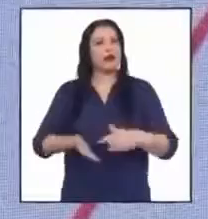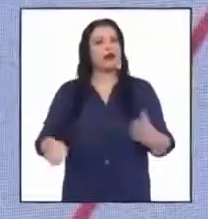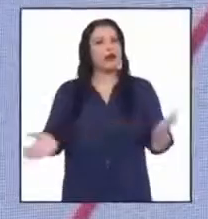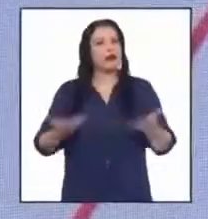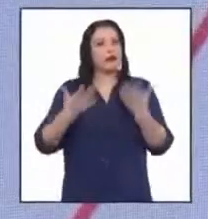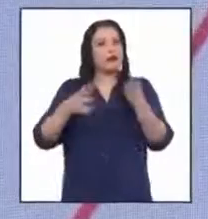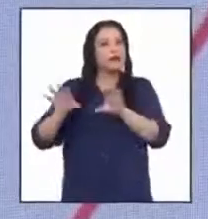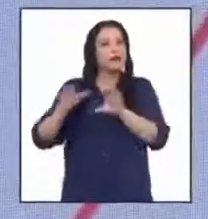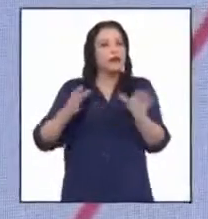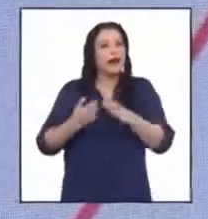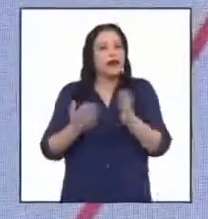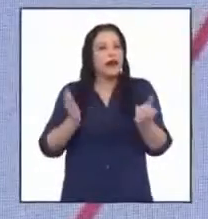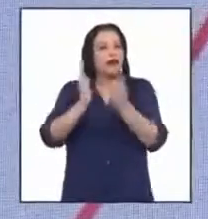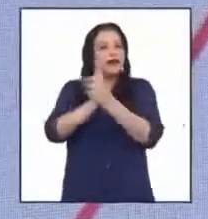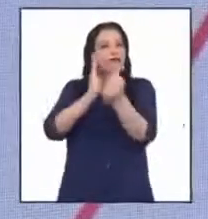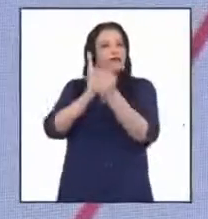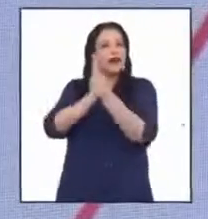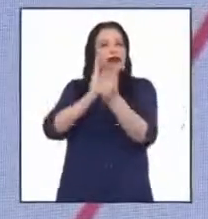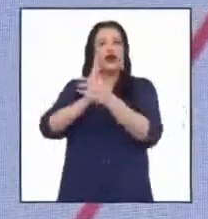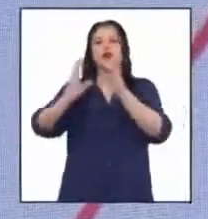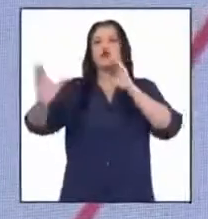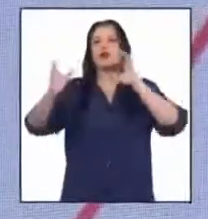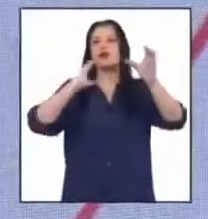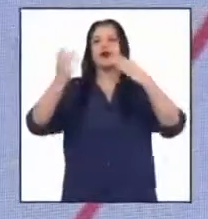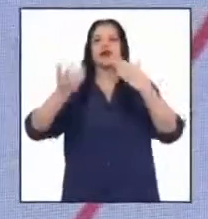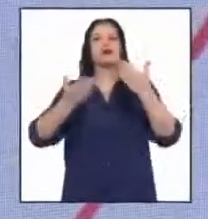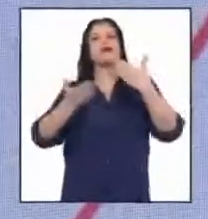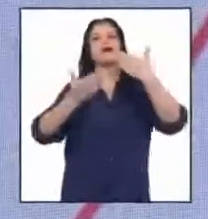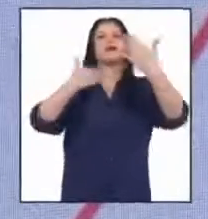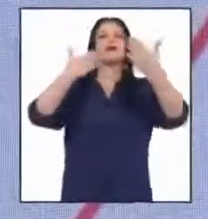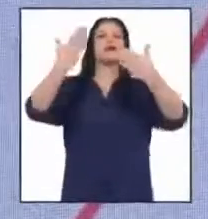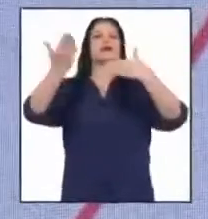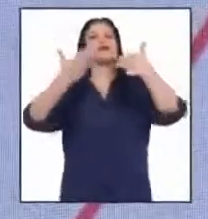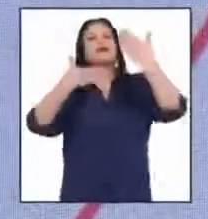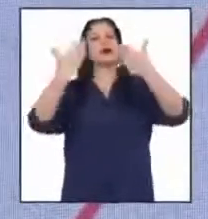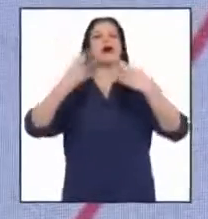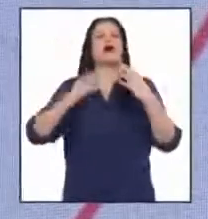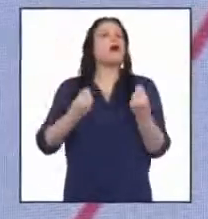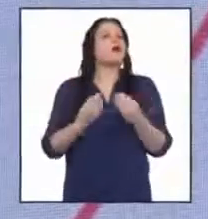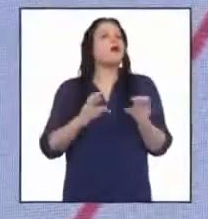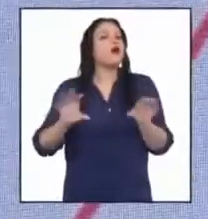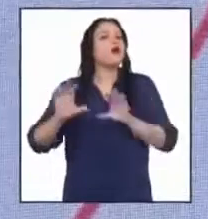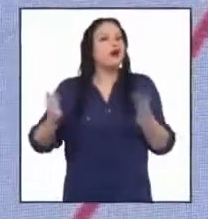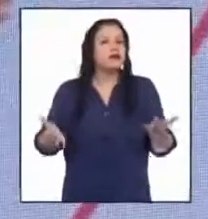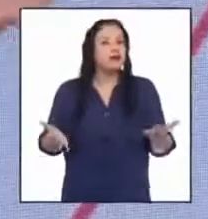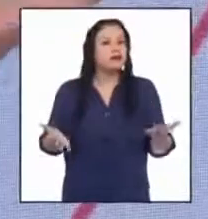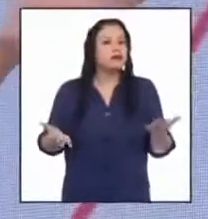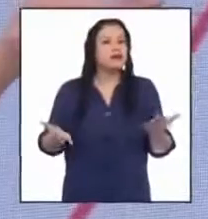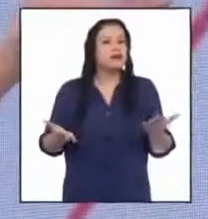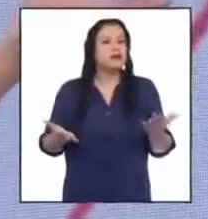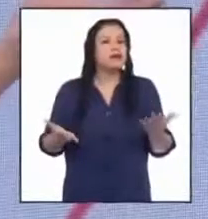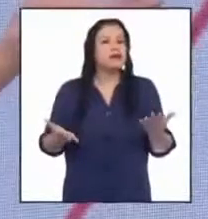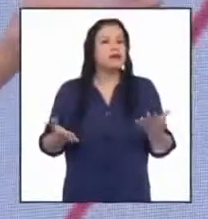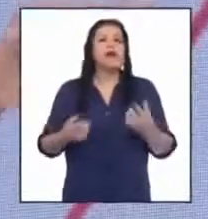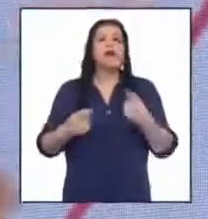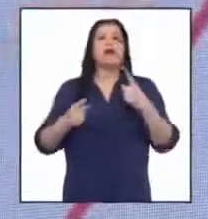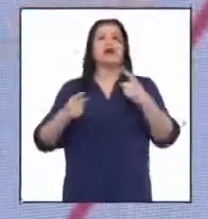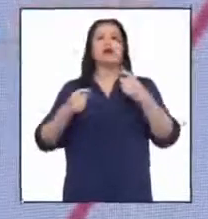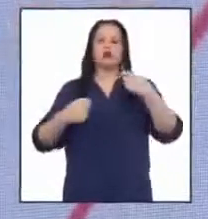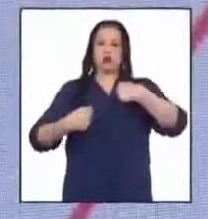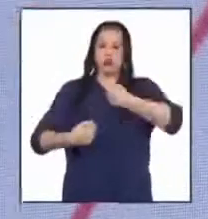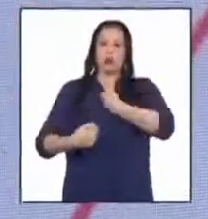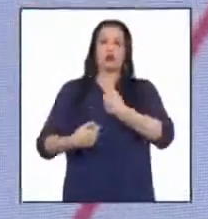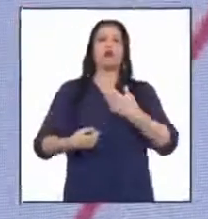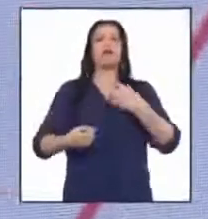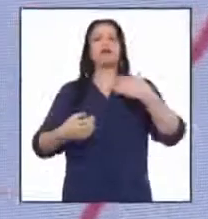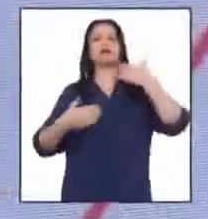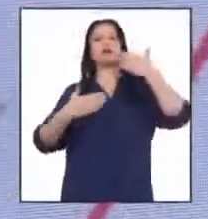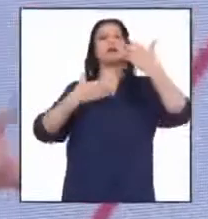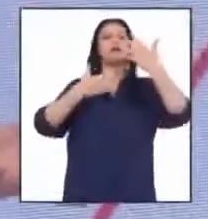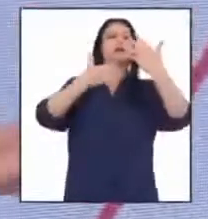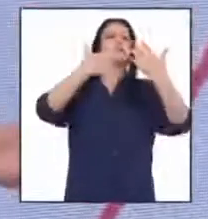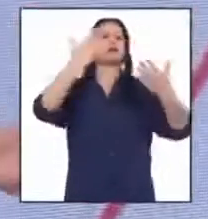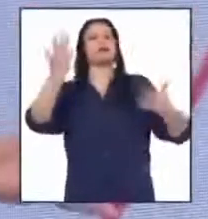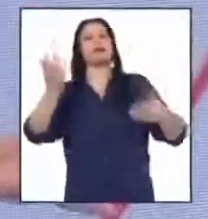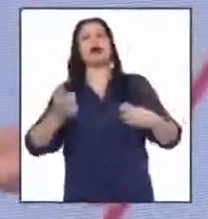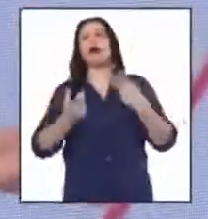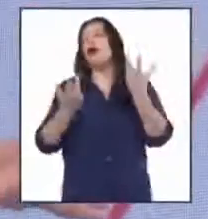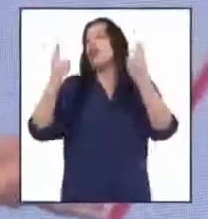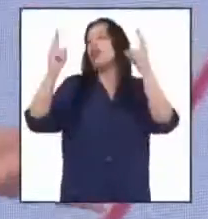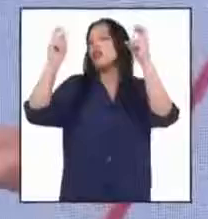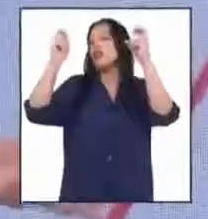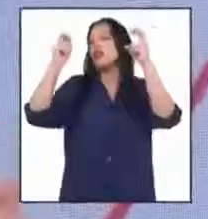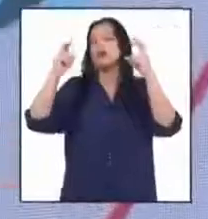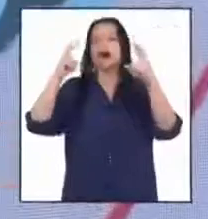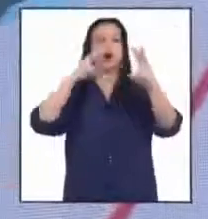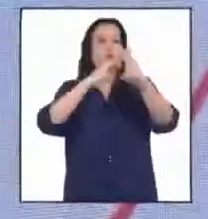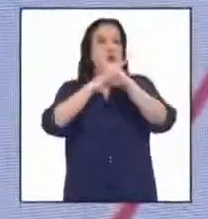nuestra competencia de comunicación oral y lo haremos desarrollando un monólogo sobre el cuidado